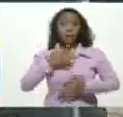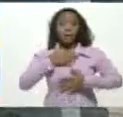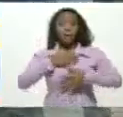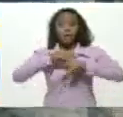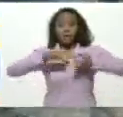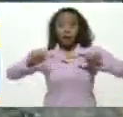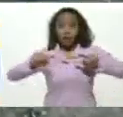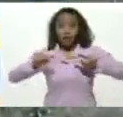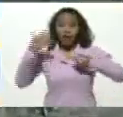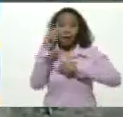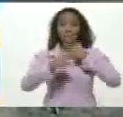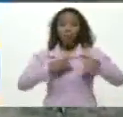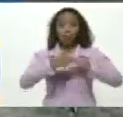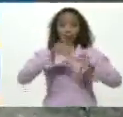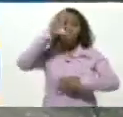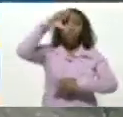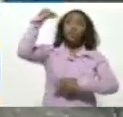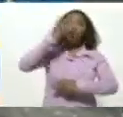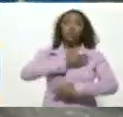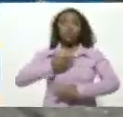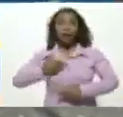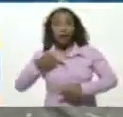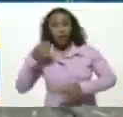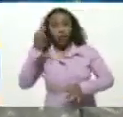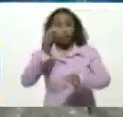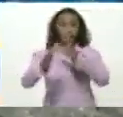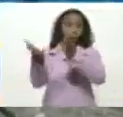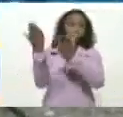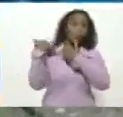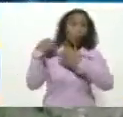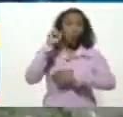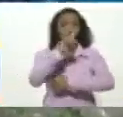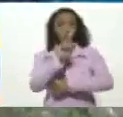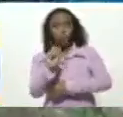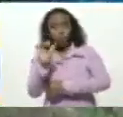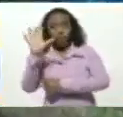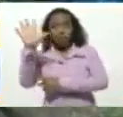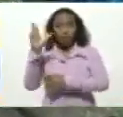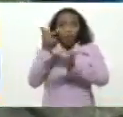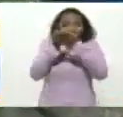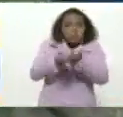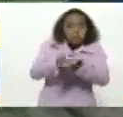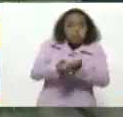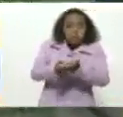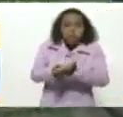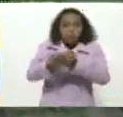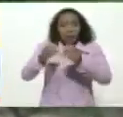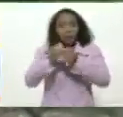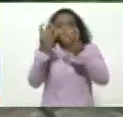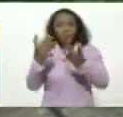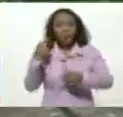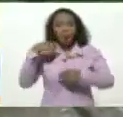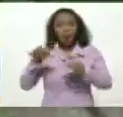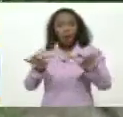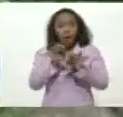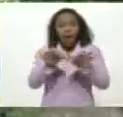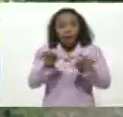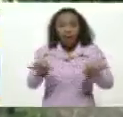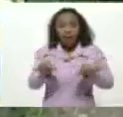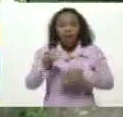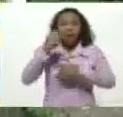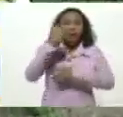Nada más mi conuco va a producir, Dios mediante, de 1 a 1.5 toneladas de cilantro para las hallacas. De 3 a